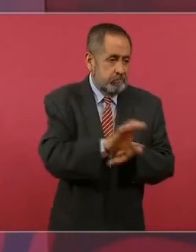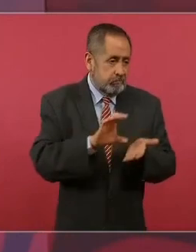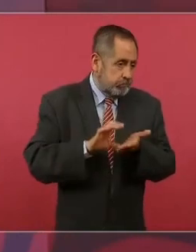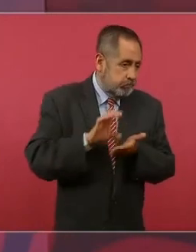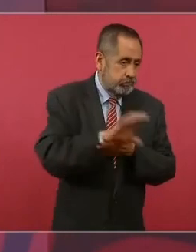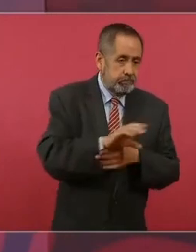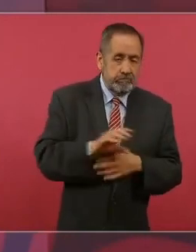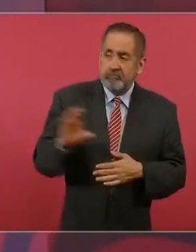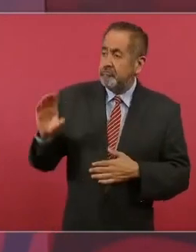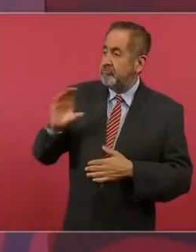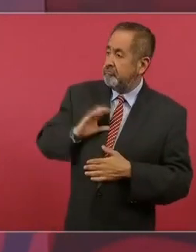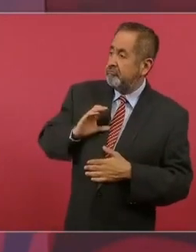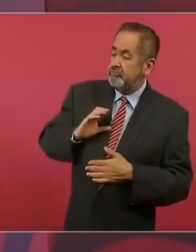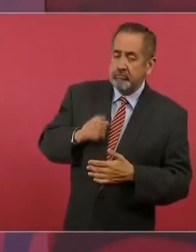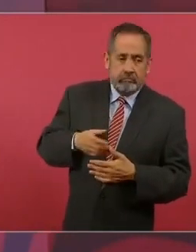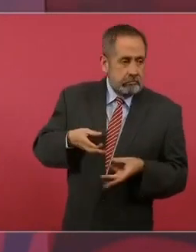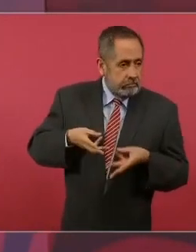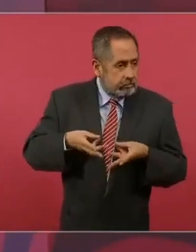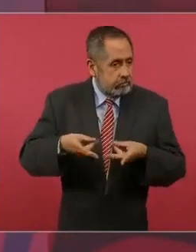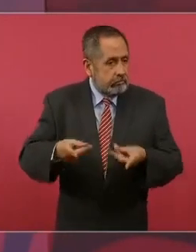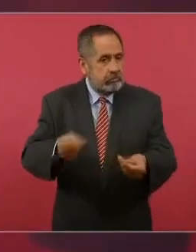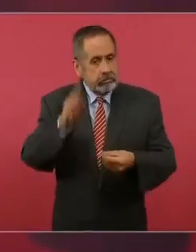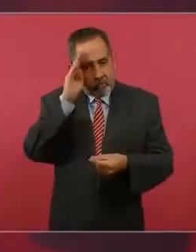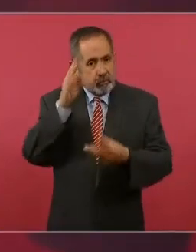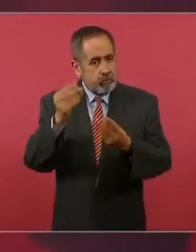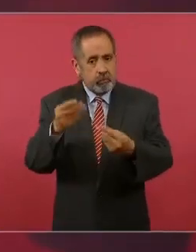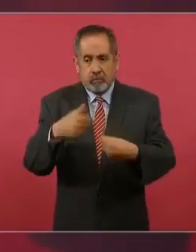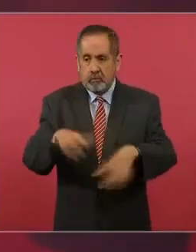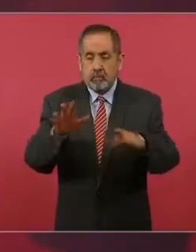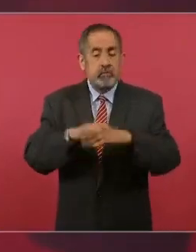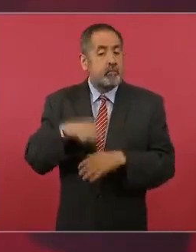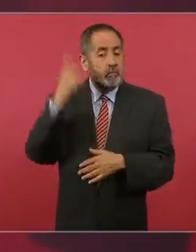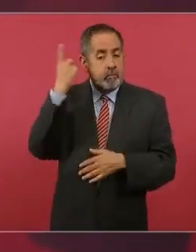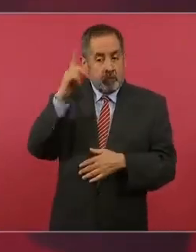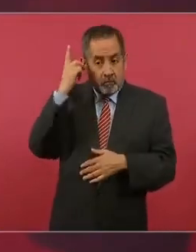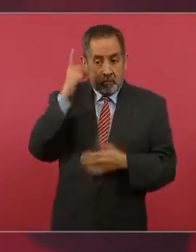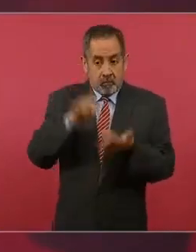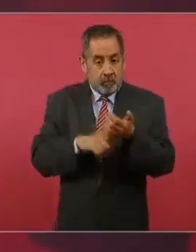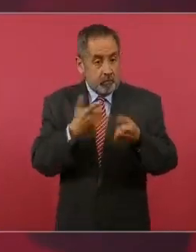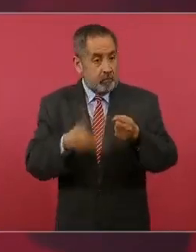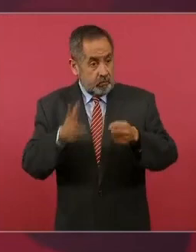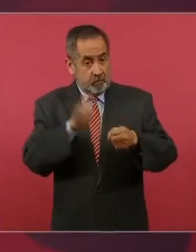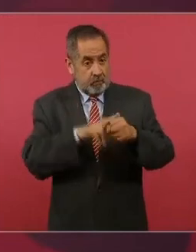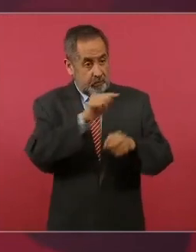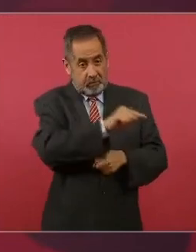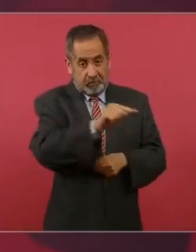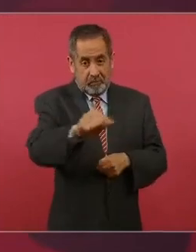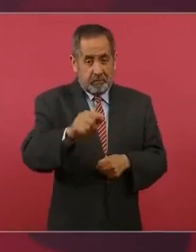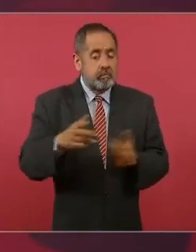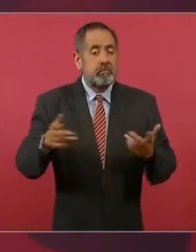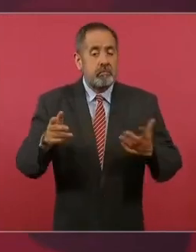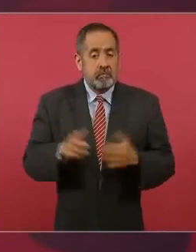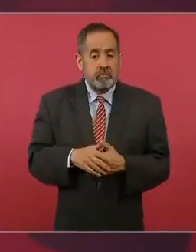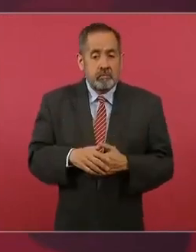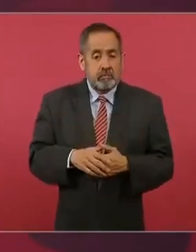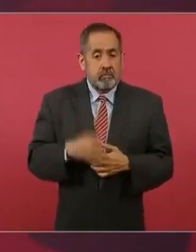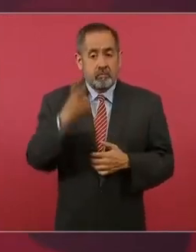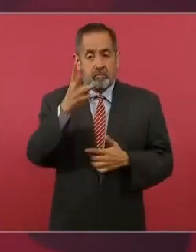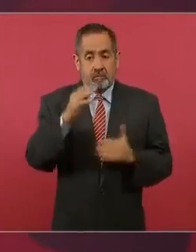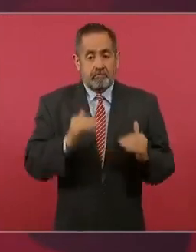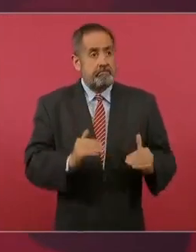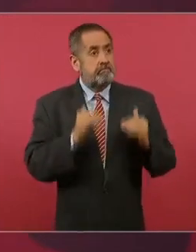dinero gastado. En el caso de Durango, hospitales en donde de